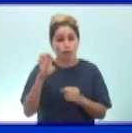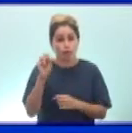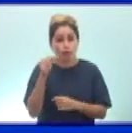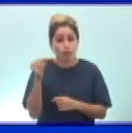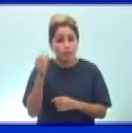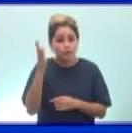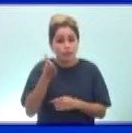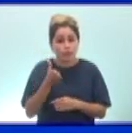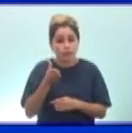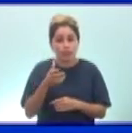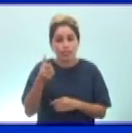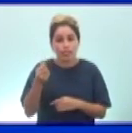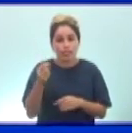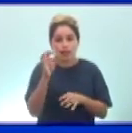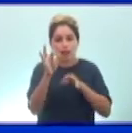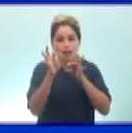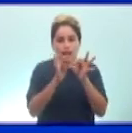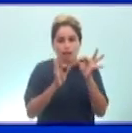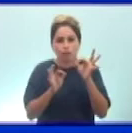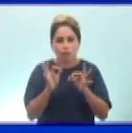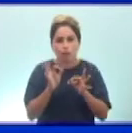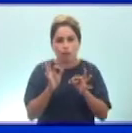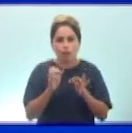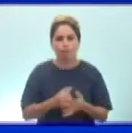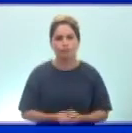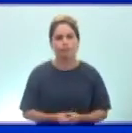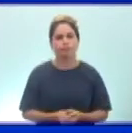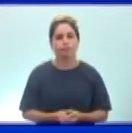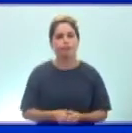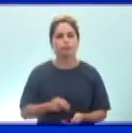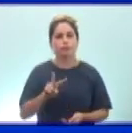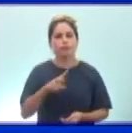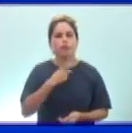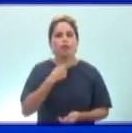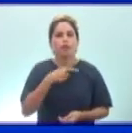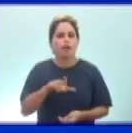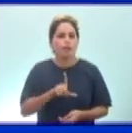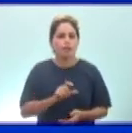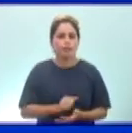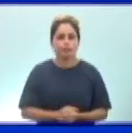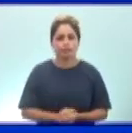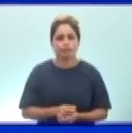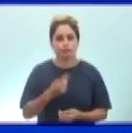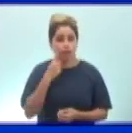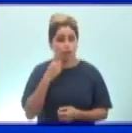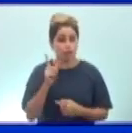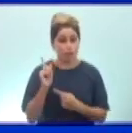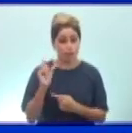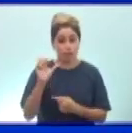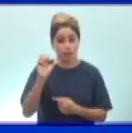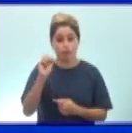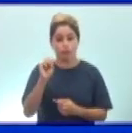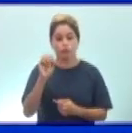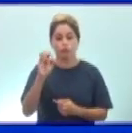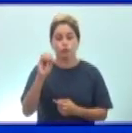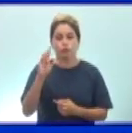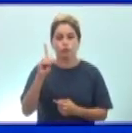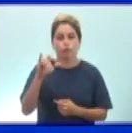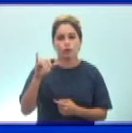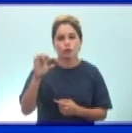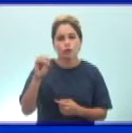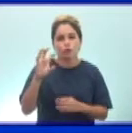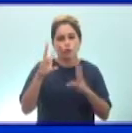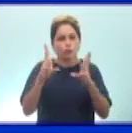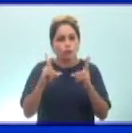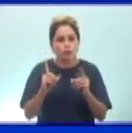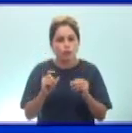del átomo de carbono. En el segundo ejemplo que vimos, que fue el sodio, que su número atómico es 11, esta es la